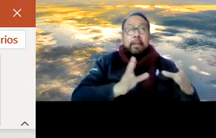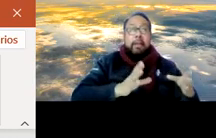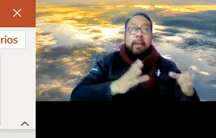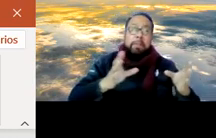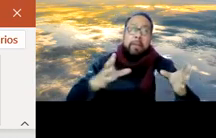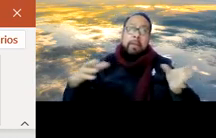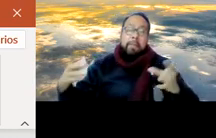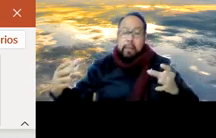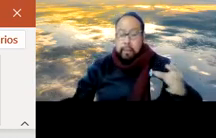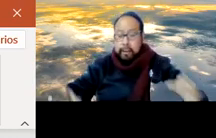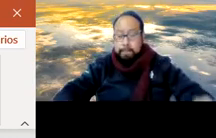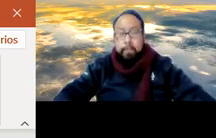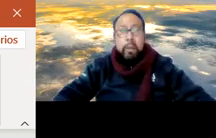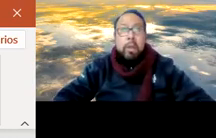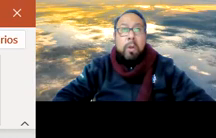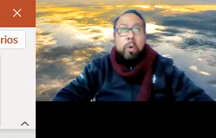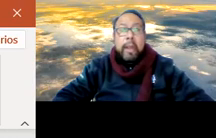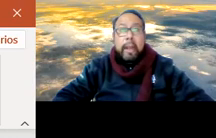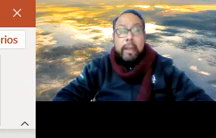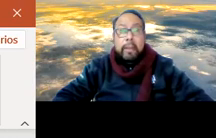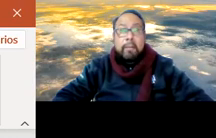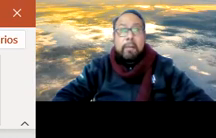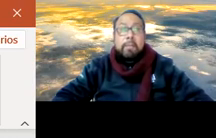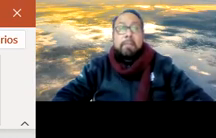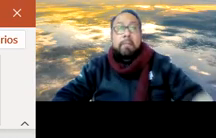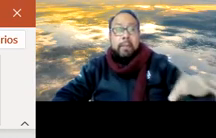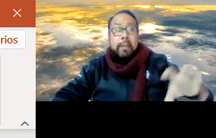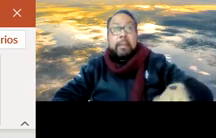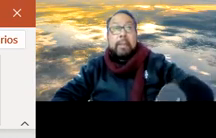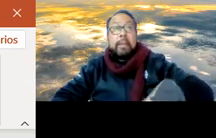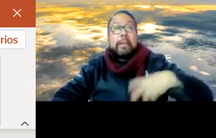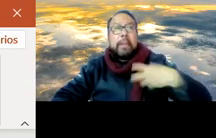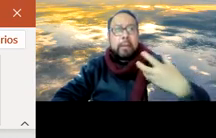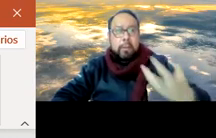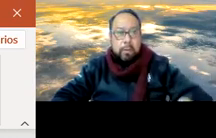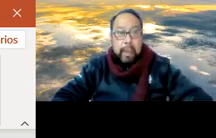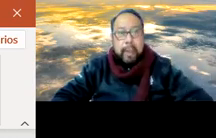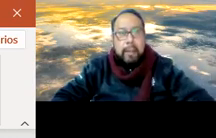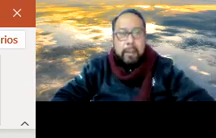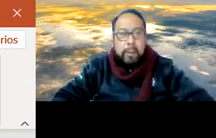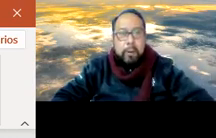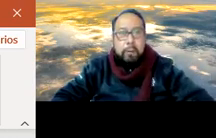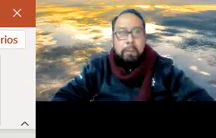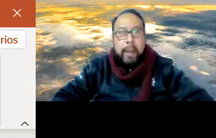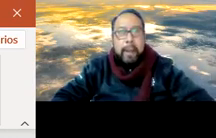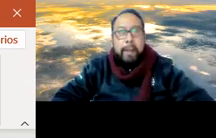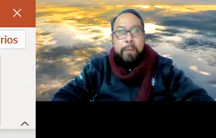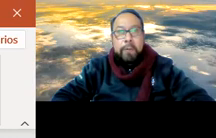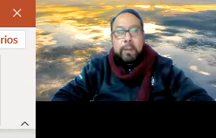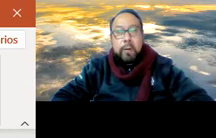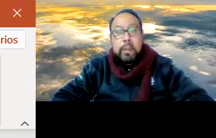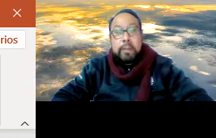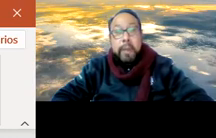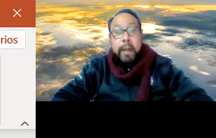que Redalgic es precisamente una red precisamente de textos académicos